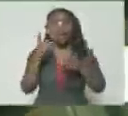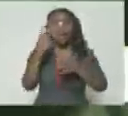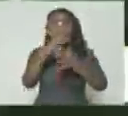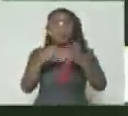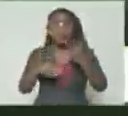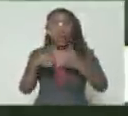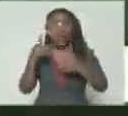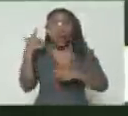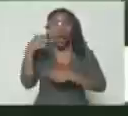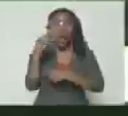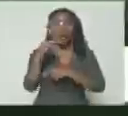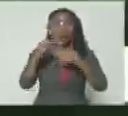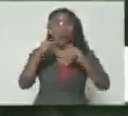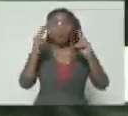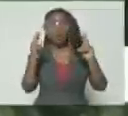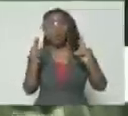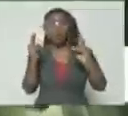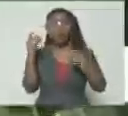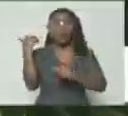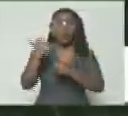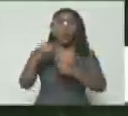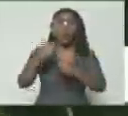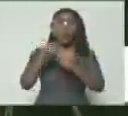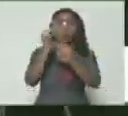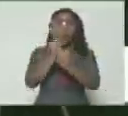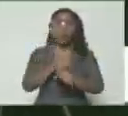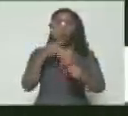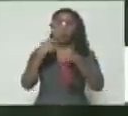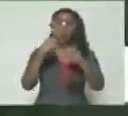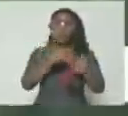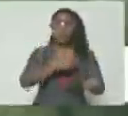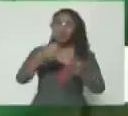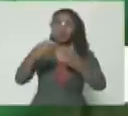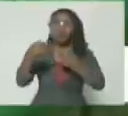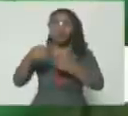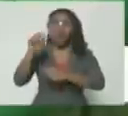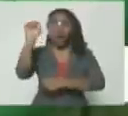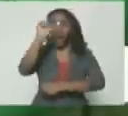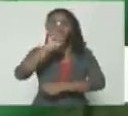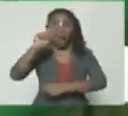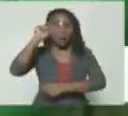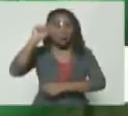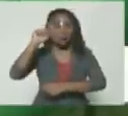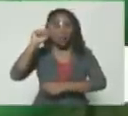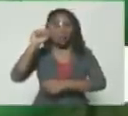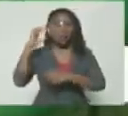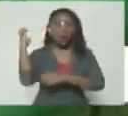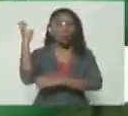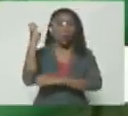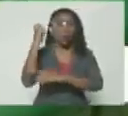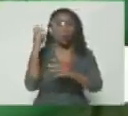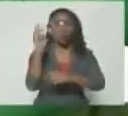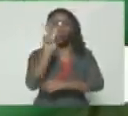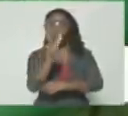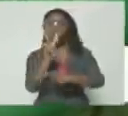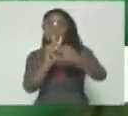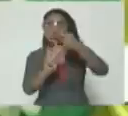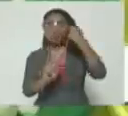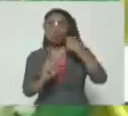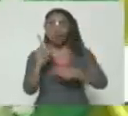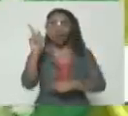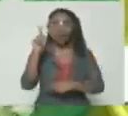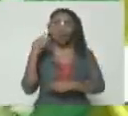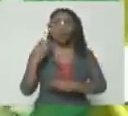de Maracaibo a la espera de ser exportados al mercado asiático y europeo. También queremos dar a conocer,